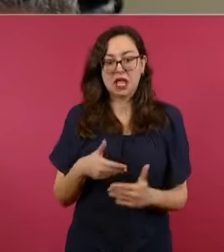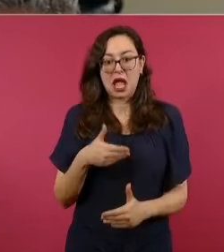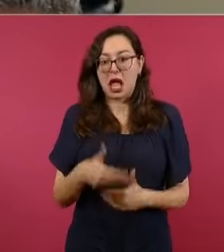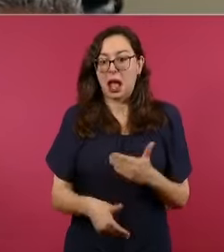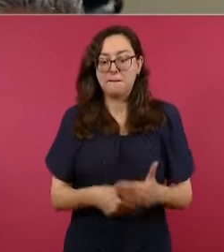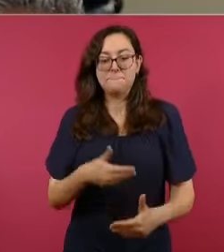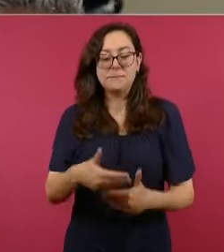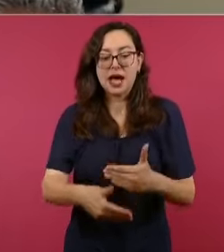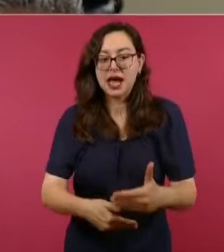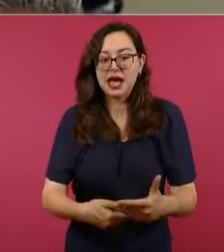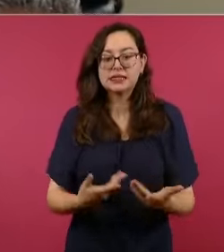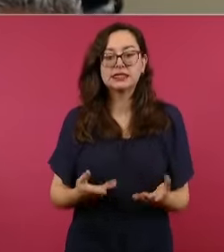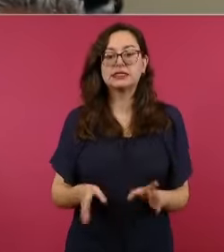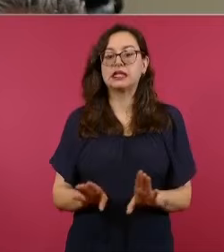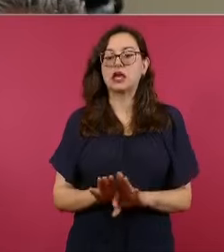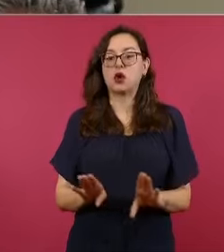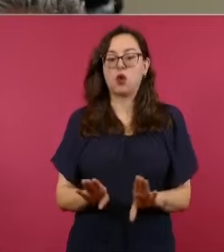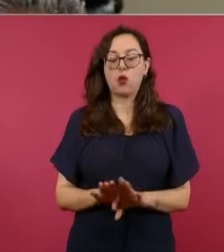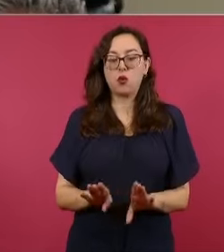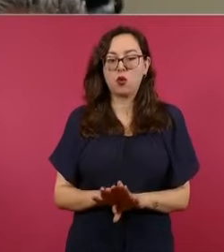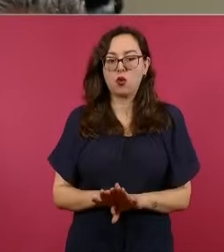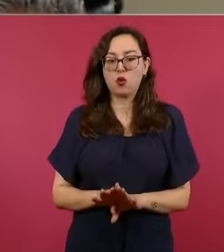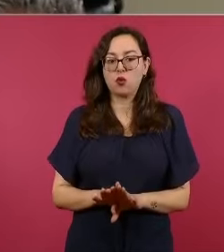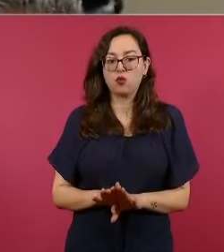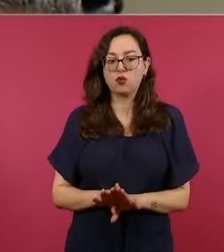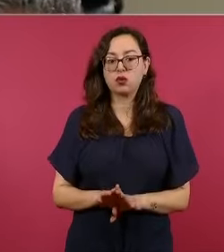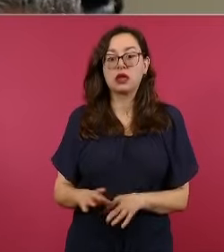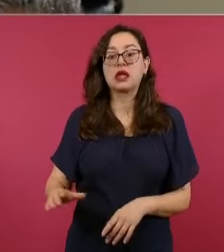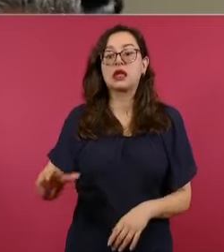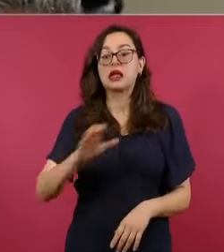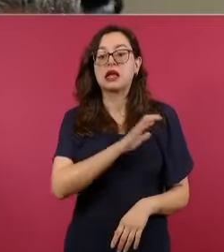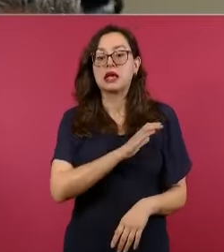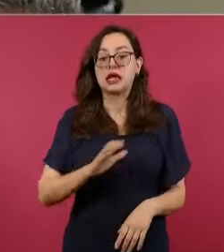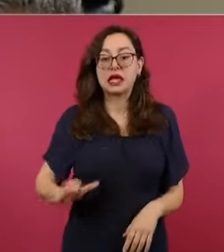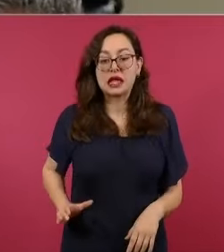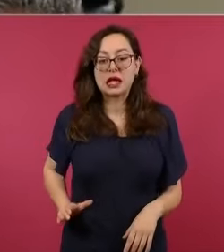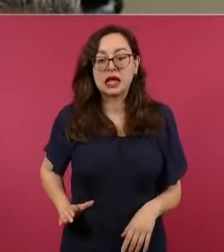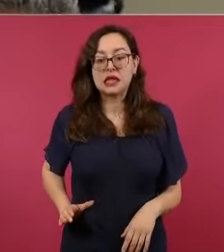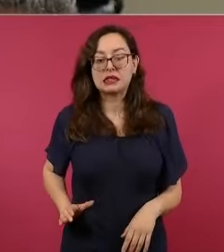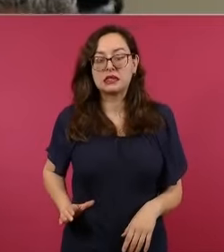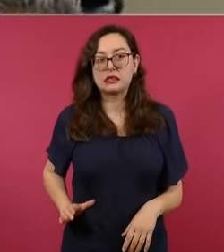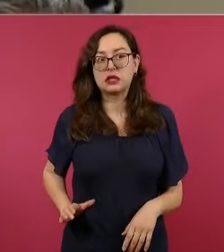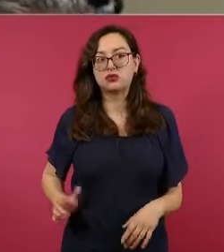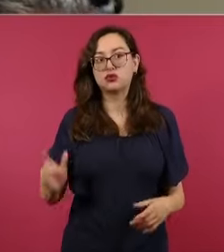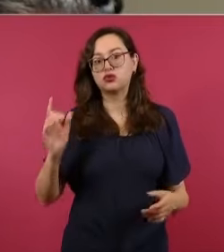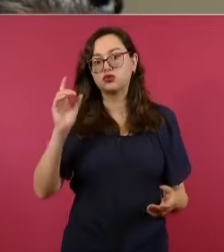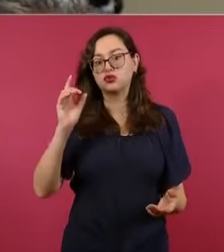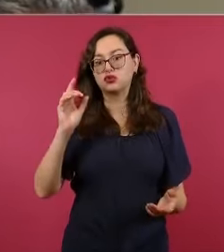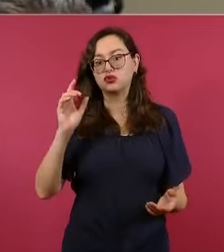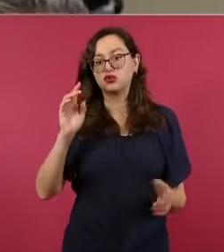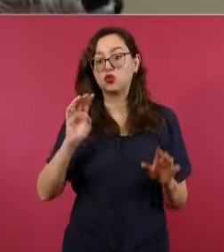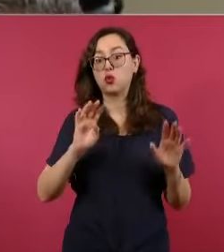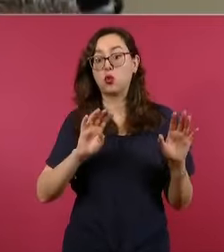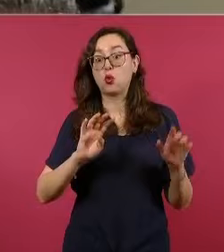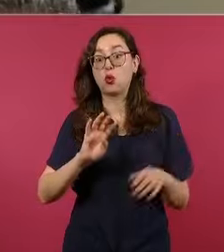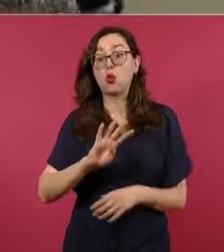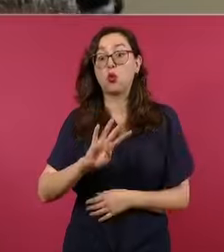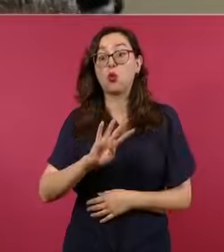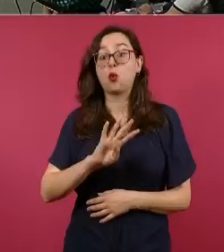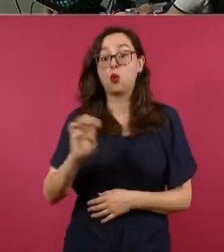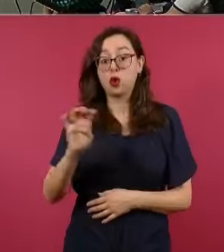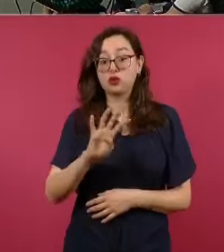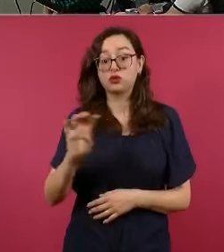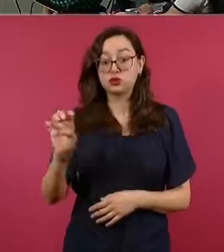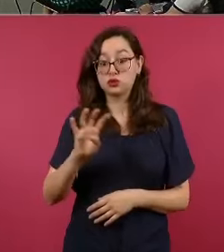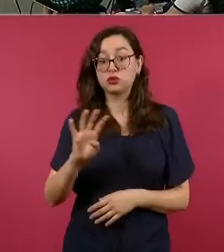van a ir presentando un avance Cuántos candidatos bueno son más de 400 los que ya tienen